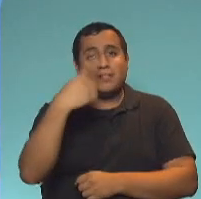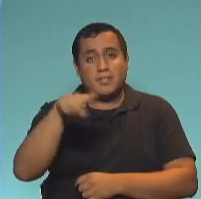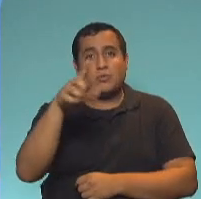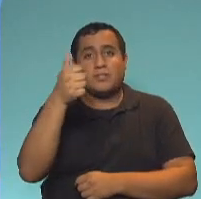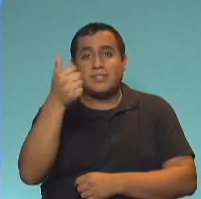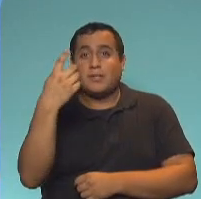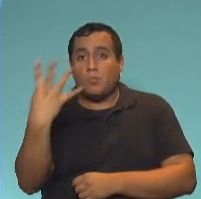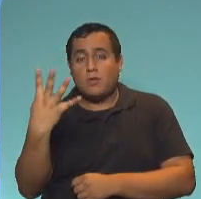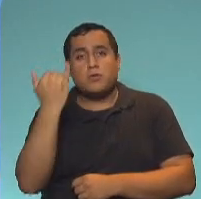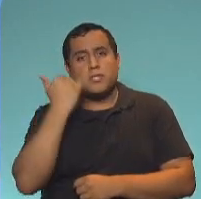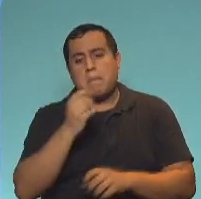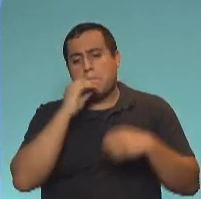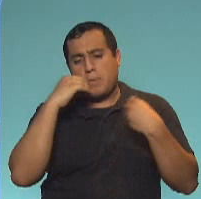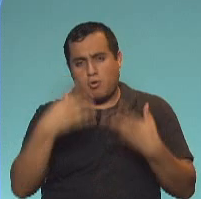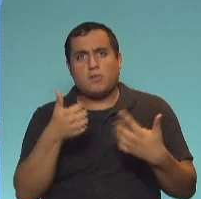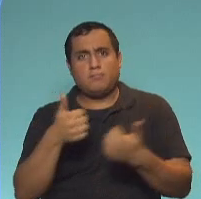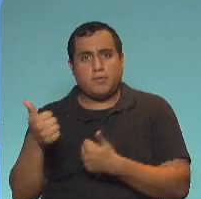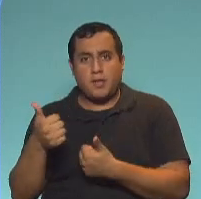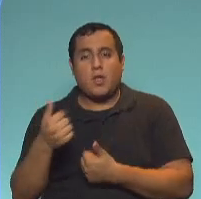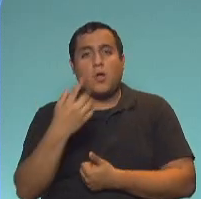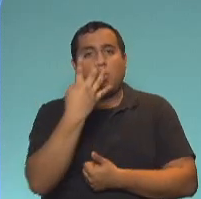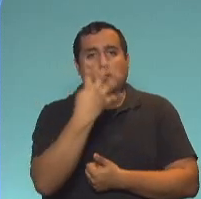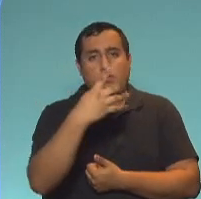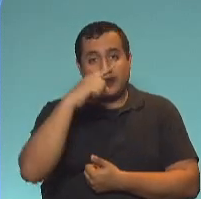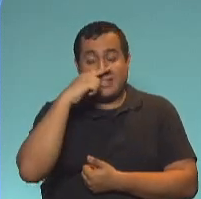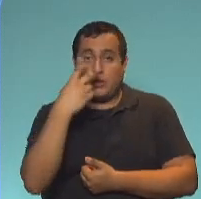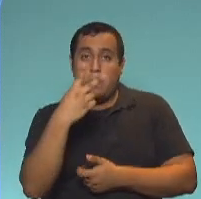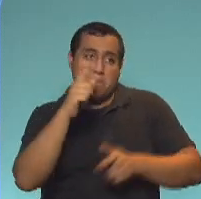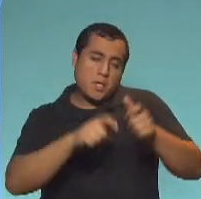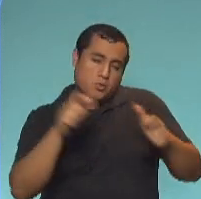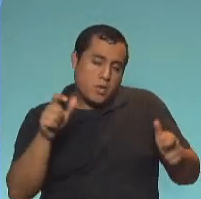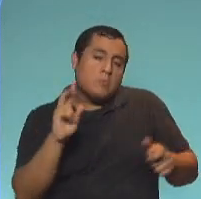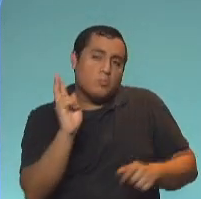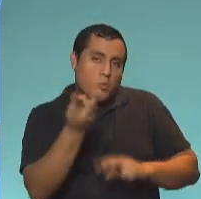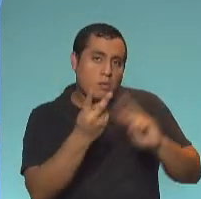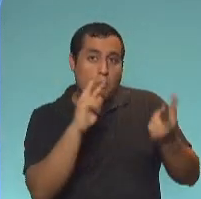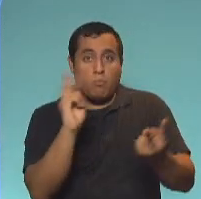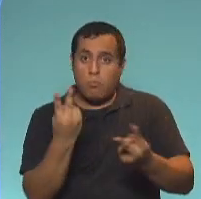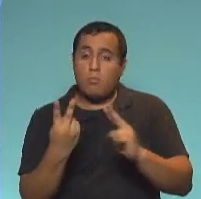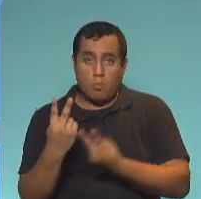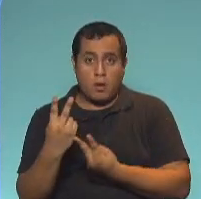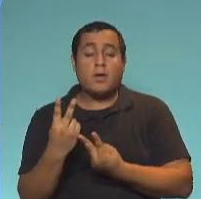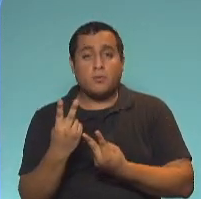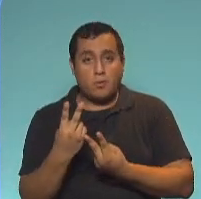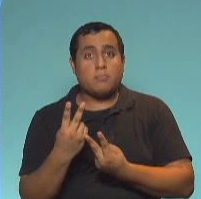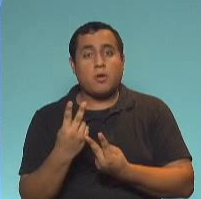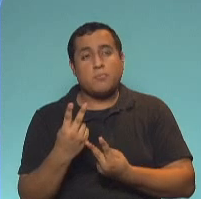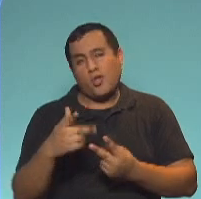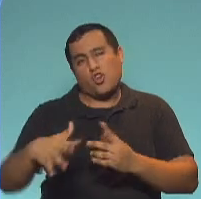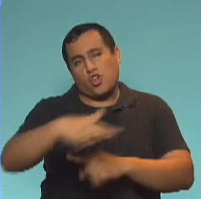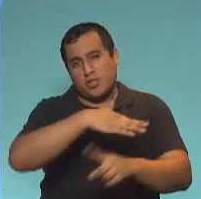y cuatro que se han recuperado y 472 personas que fallecieron en ese contexto